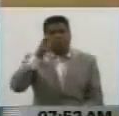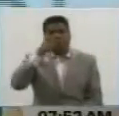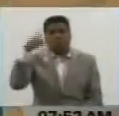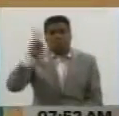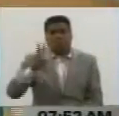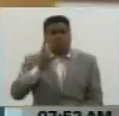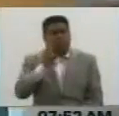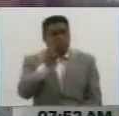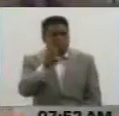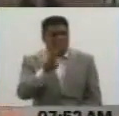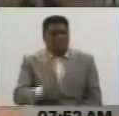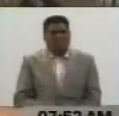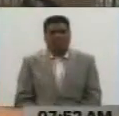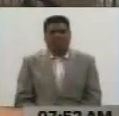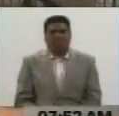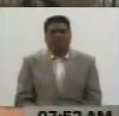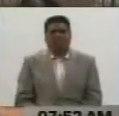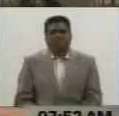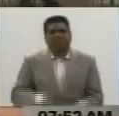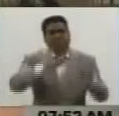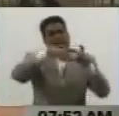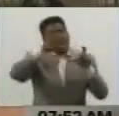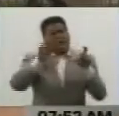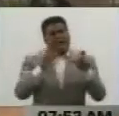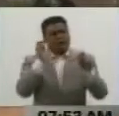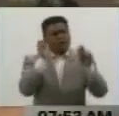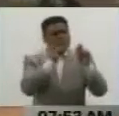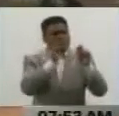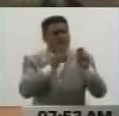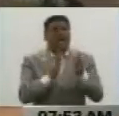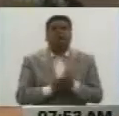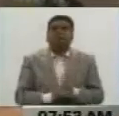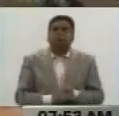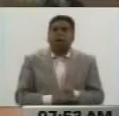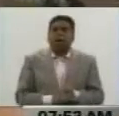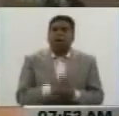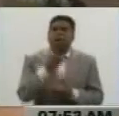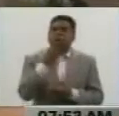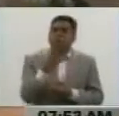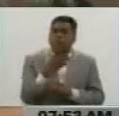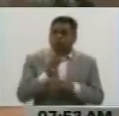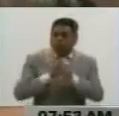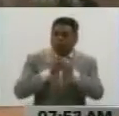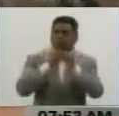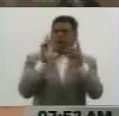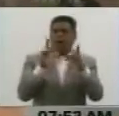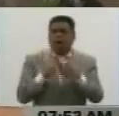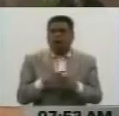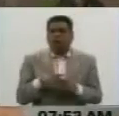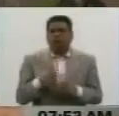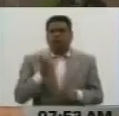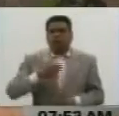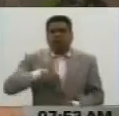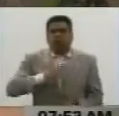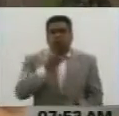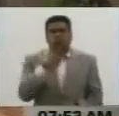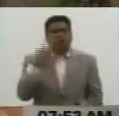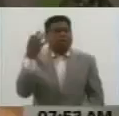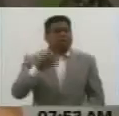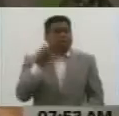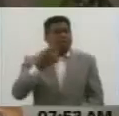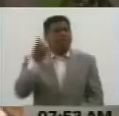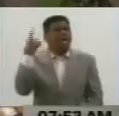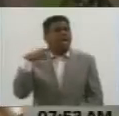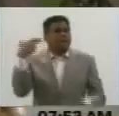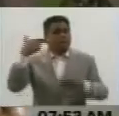Veámoslo. El arco minero me parece que es un recurso bueno a explotar, dado que siempre hemos estado abarcando lo que es petróleo, hemos estado